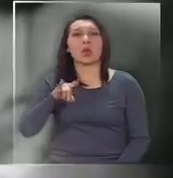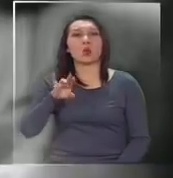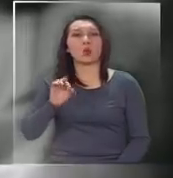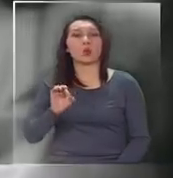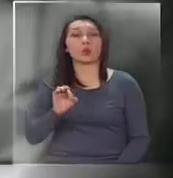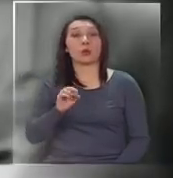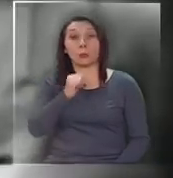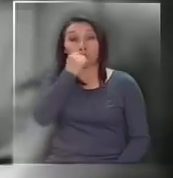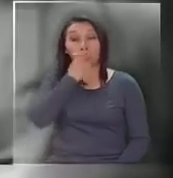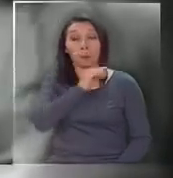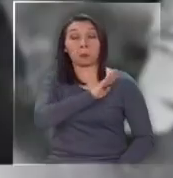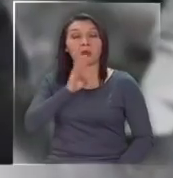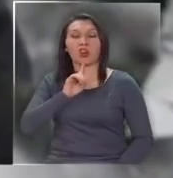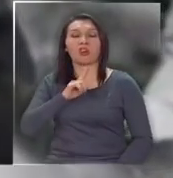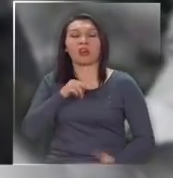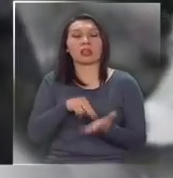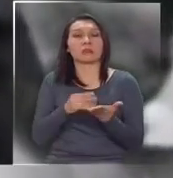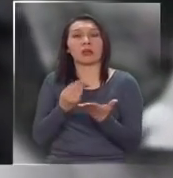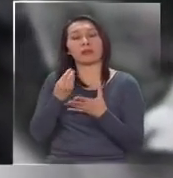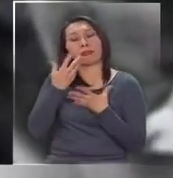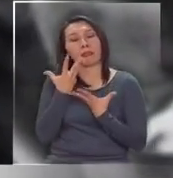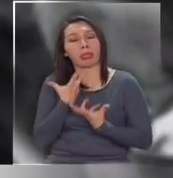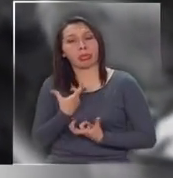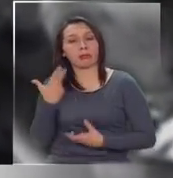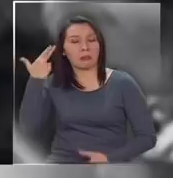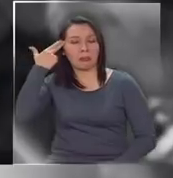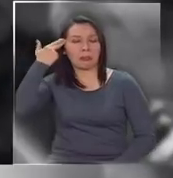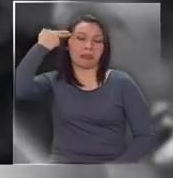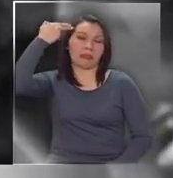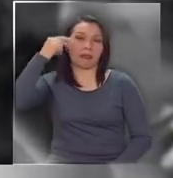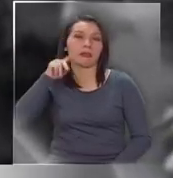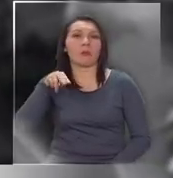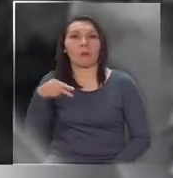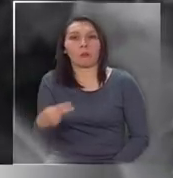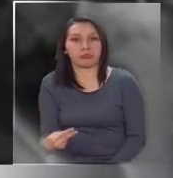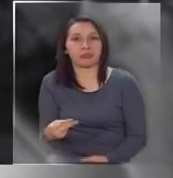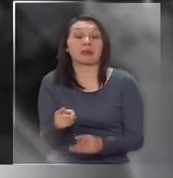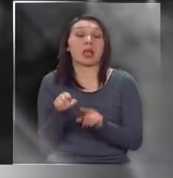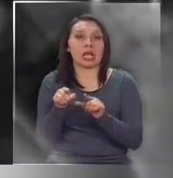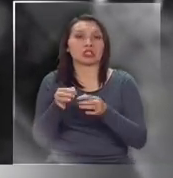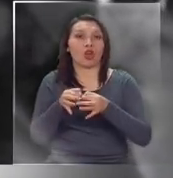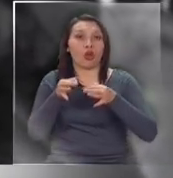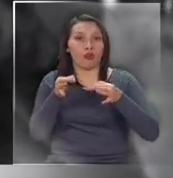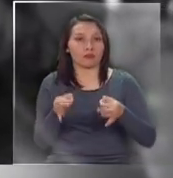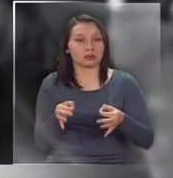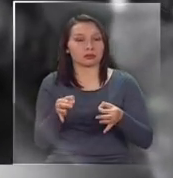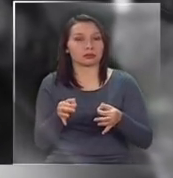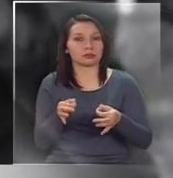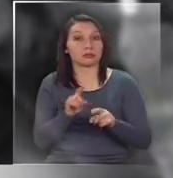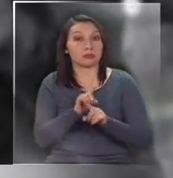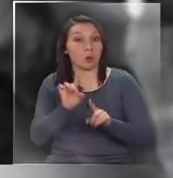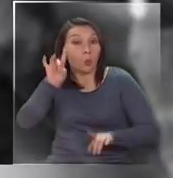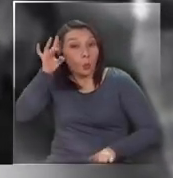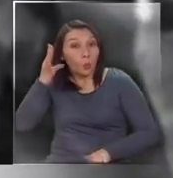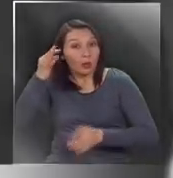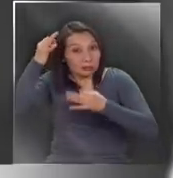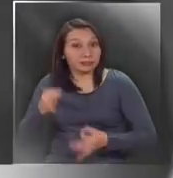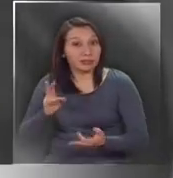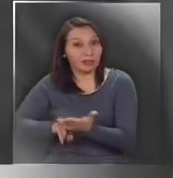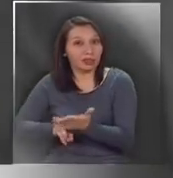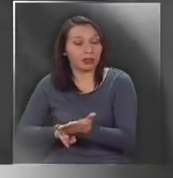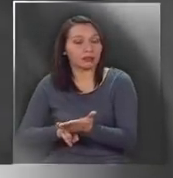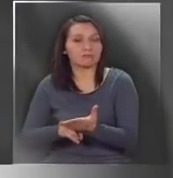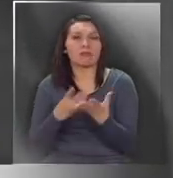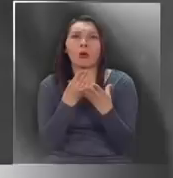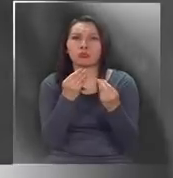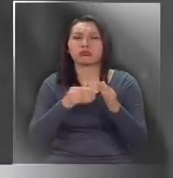el efecto del veneno y se disparó en la cabeza. Al menos esa fue la versión oficial, pero no la única.